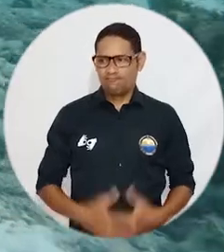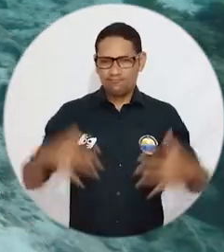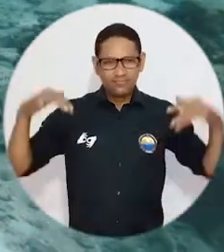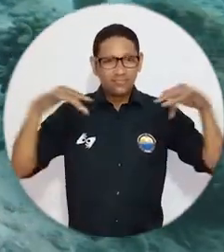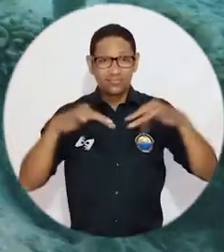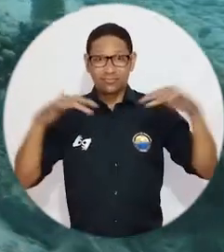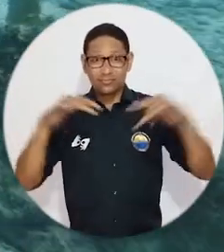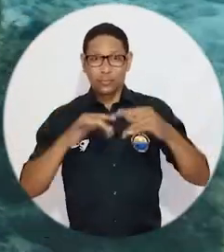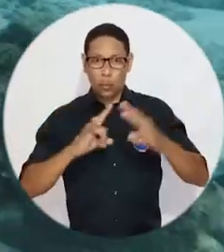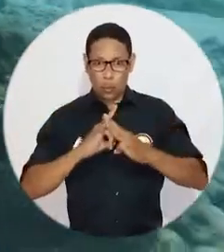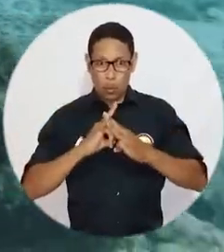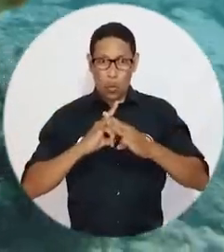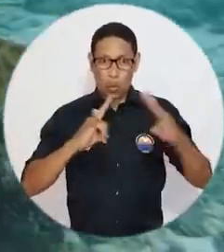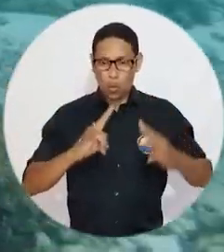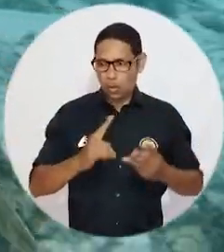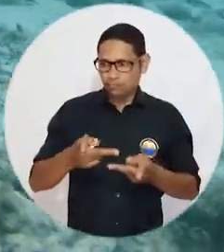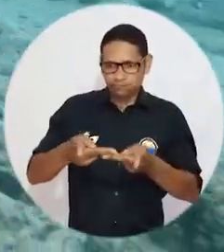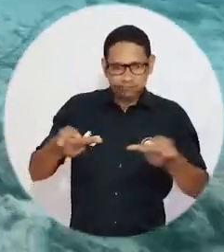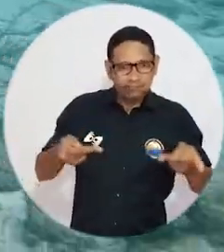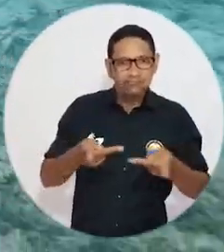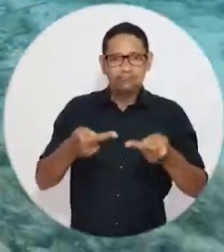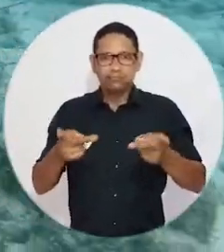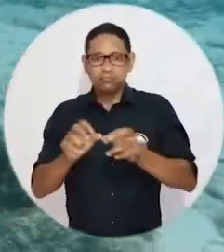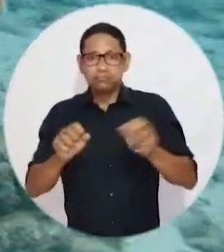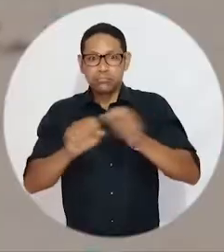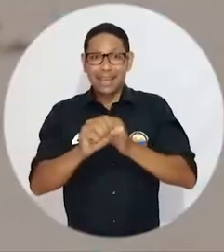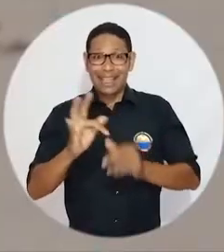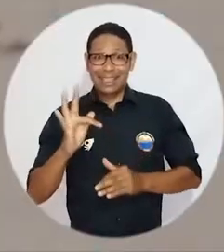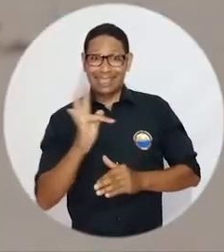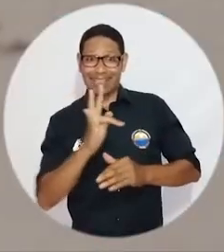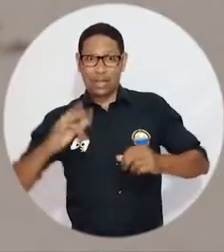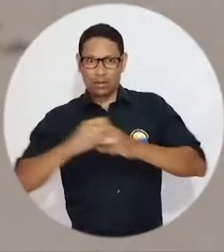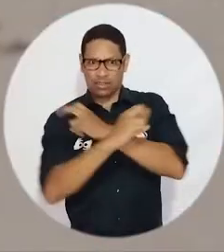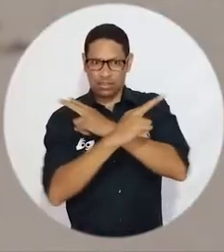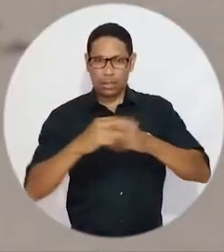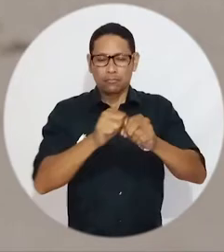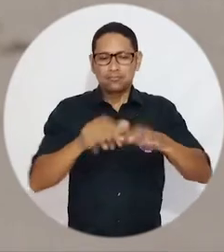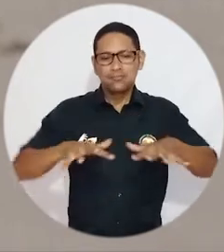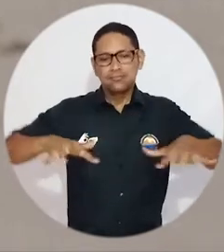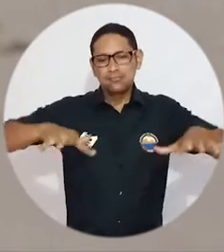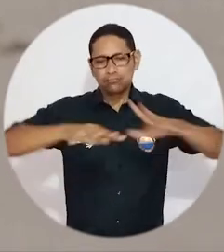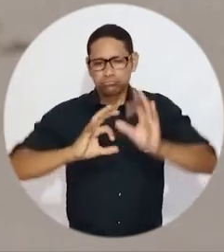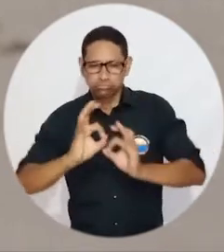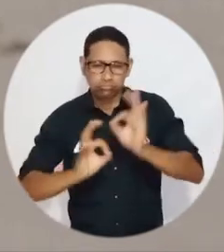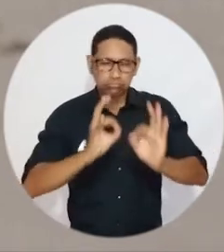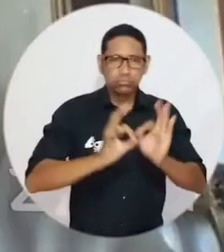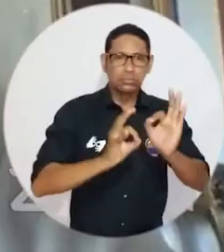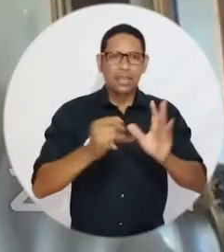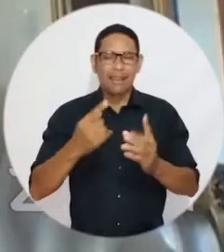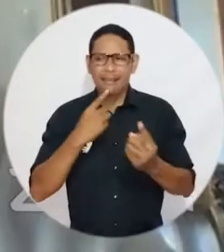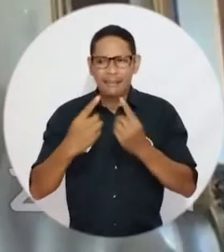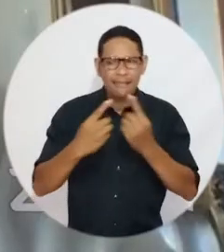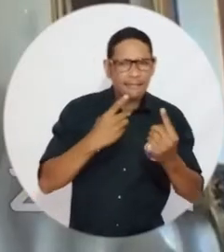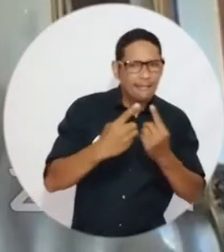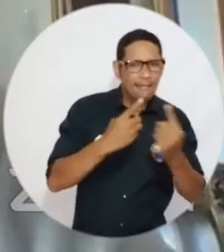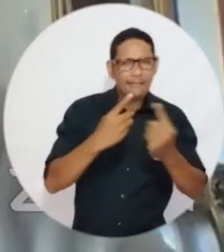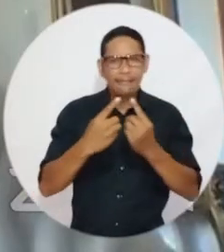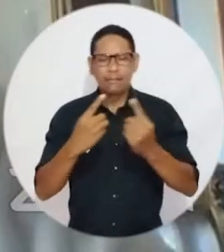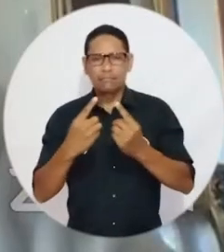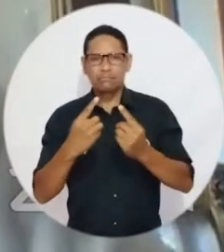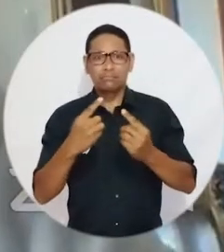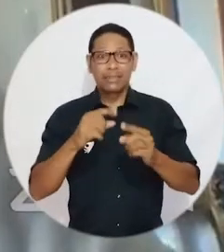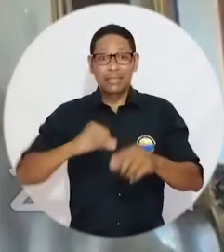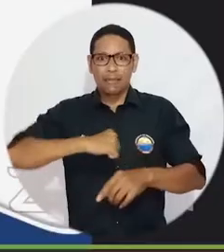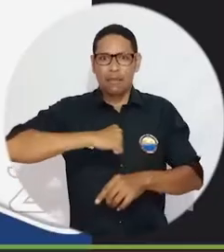Como parte de los encuentros que la Universidad del Magdalena propicia para la sostenibilidad del Parque Tayrona y el área de influencia, se llevó a cabo un diálogo